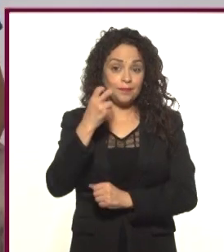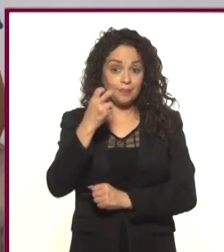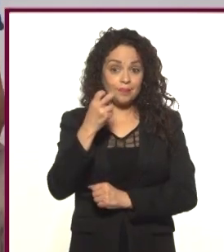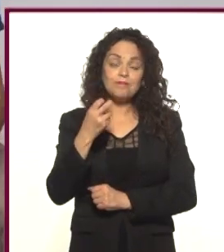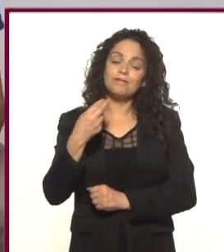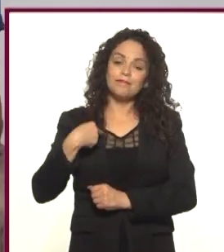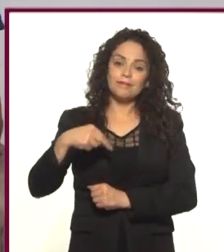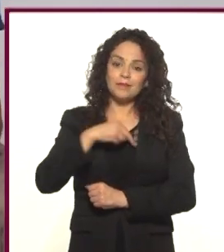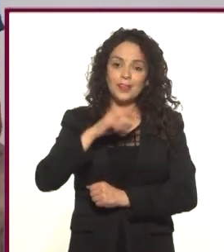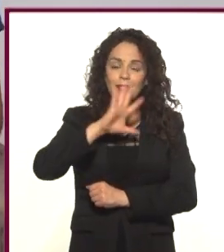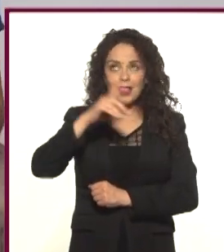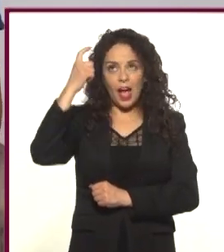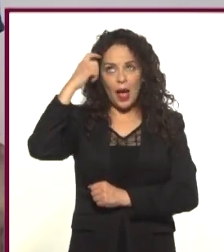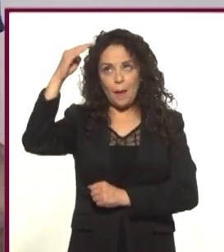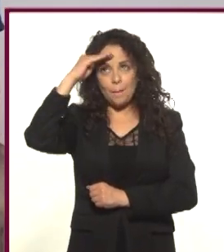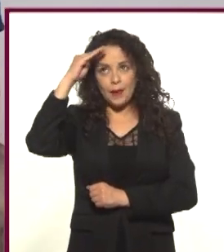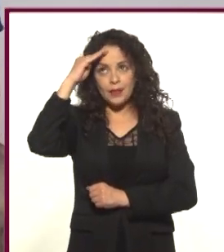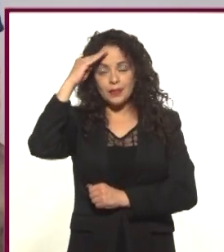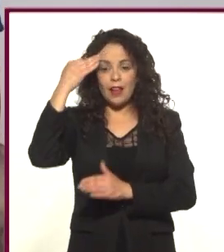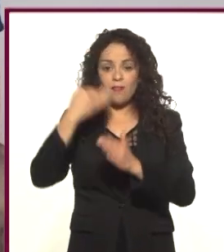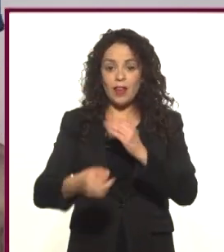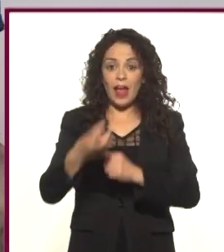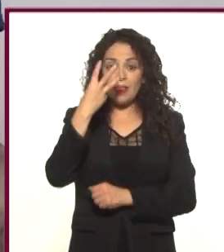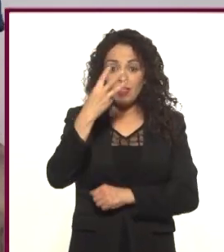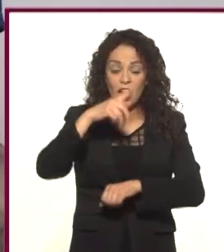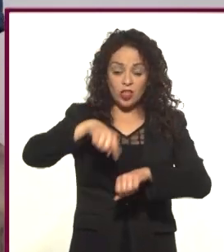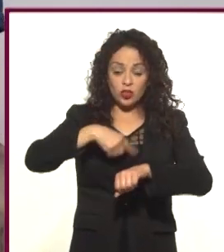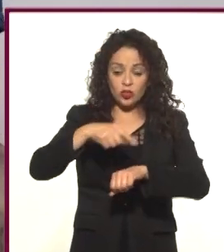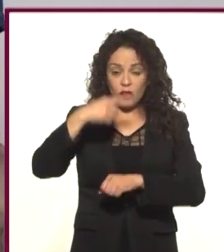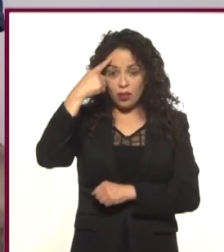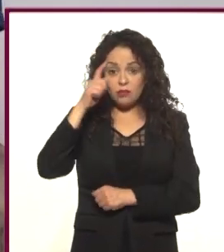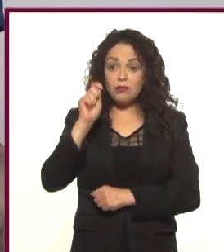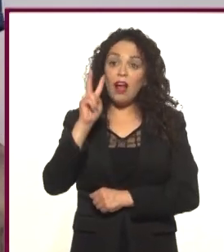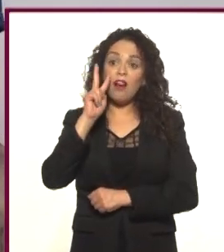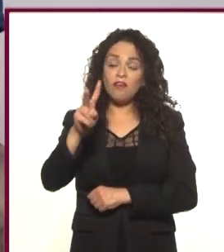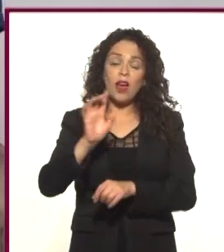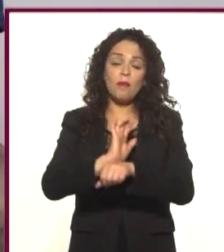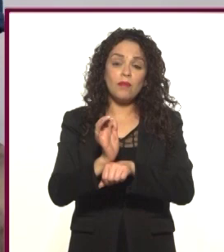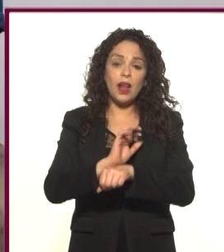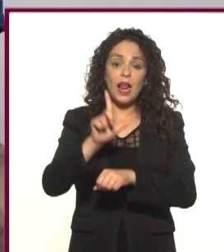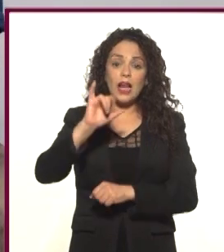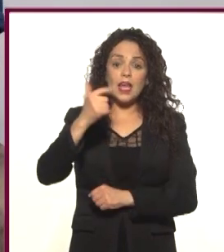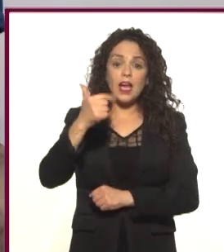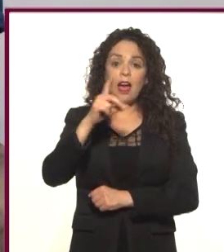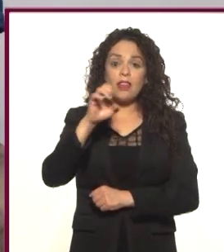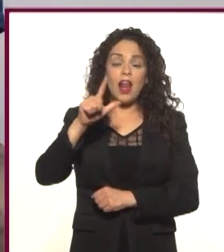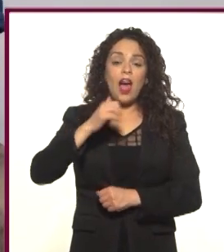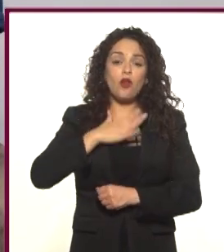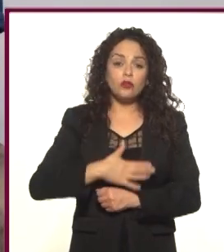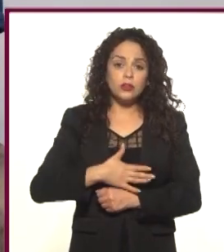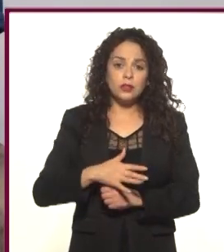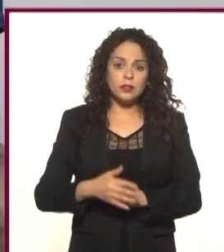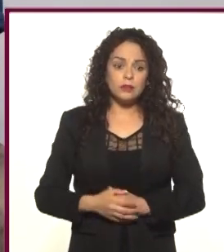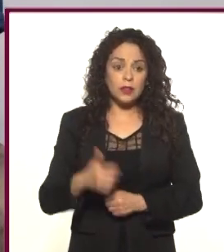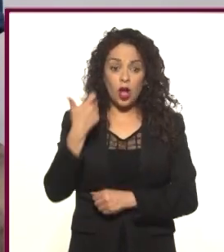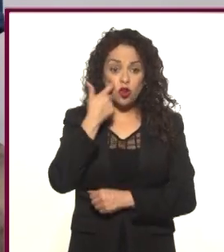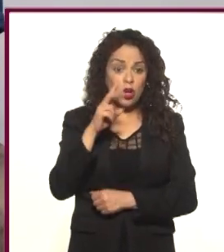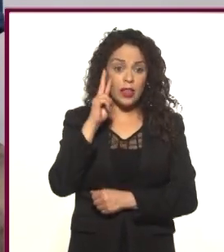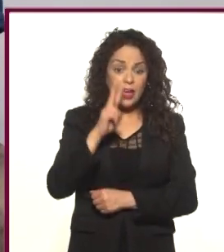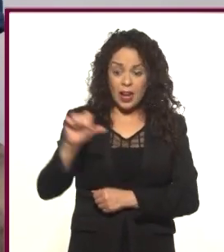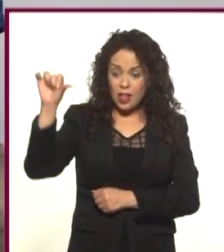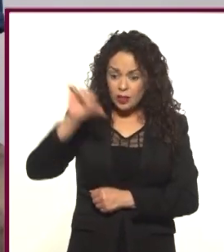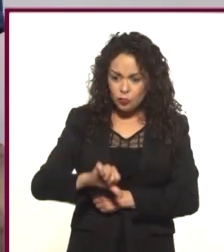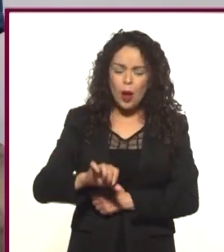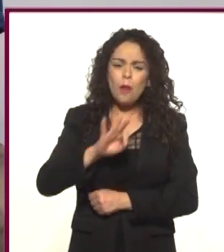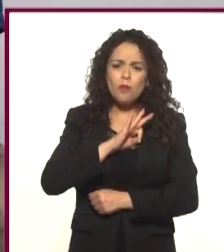eso en mente nos despedimos porque nos faltan todavía 3 horas y media de la Liga de la Justicia. Bueno, si no quieres verla de un jalón,